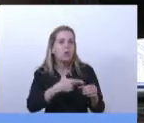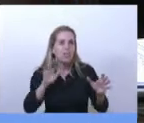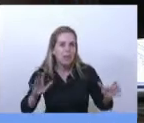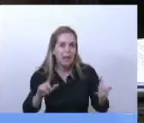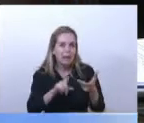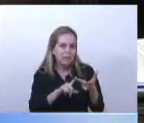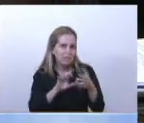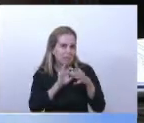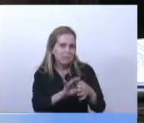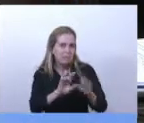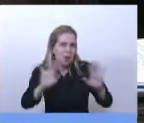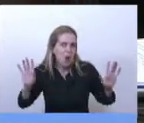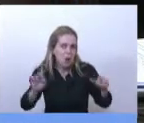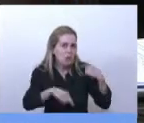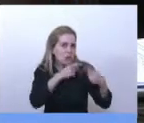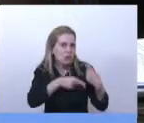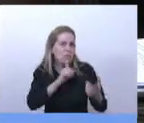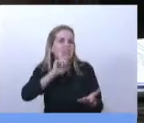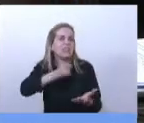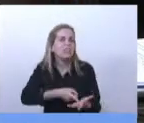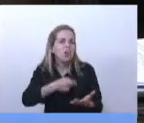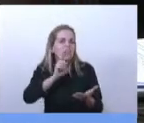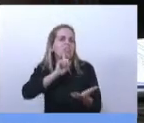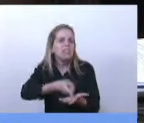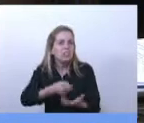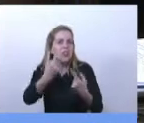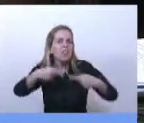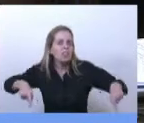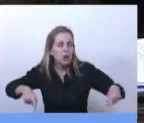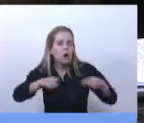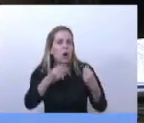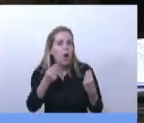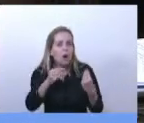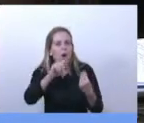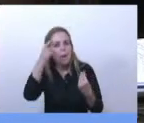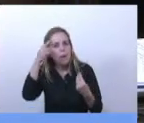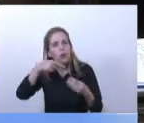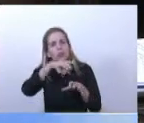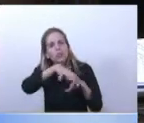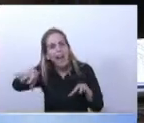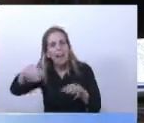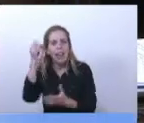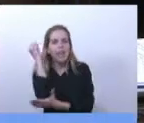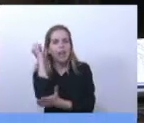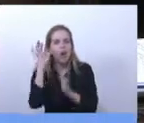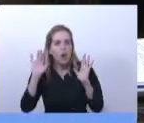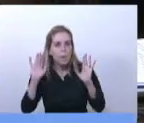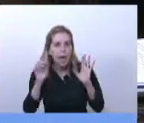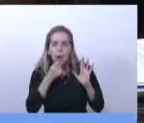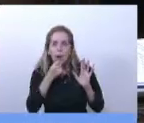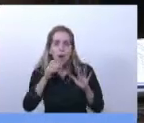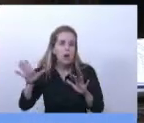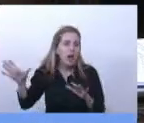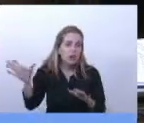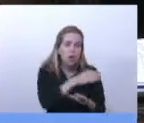y seguimos tomando decisiones que cargan a otros sectores de la economía e incluso en este caso a todos los